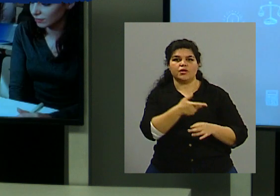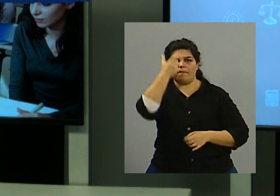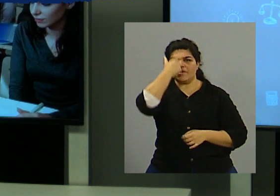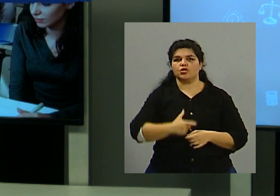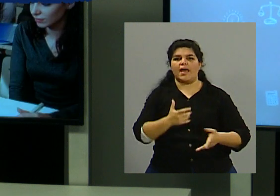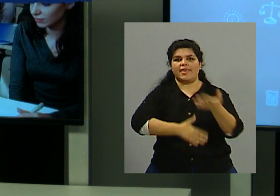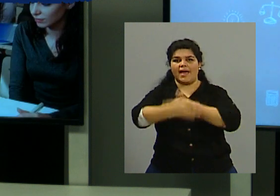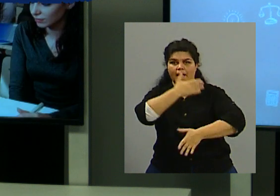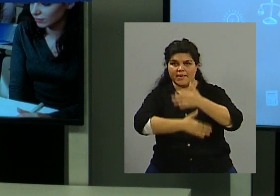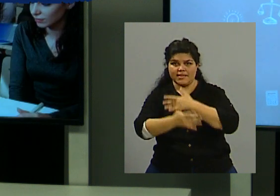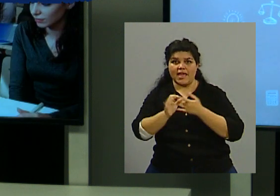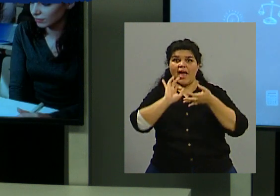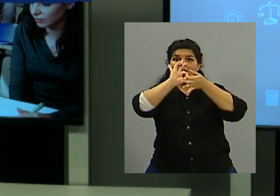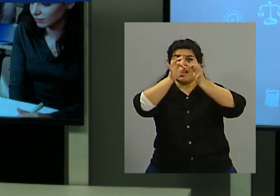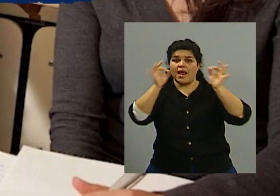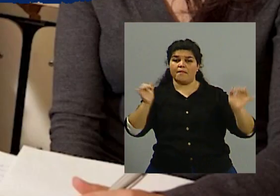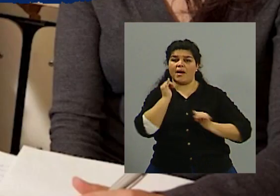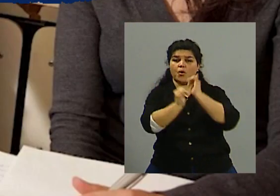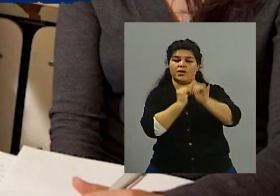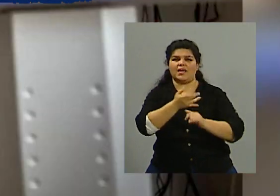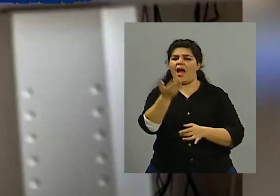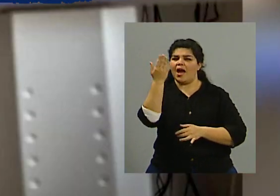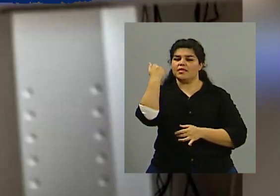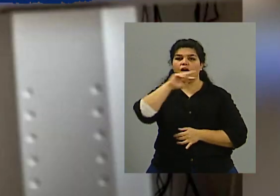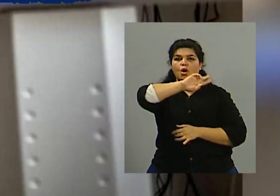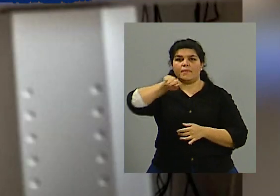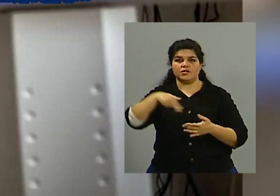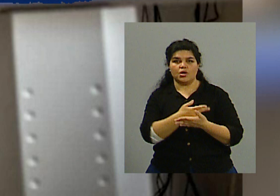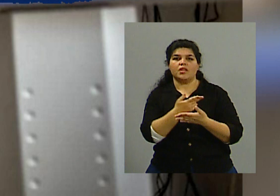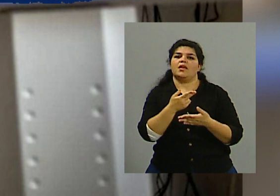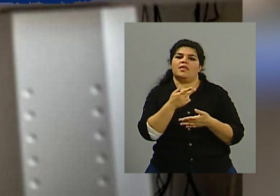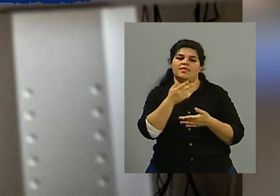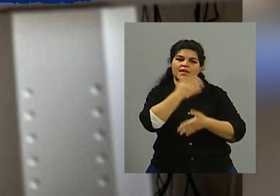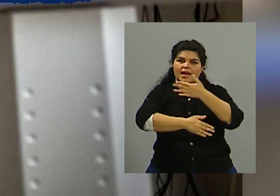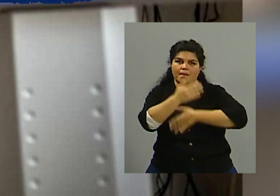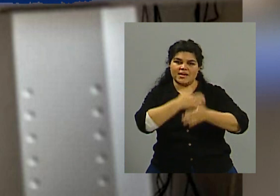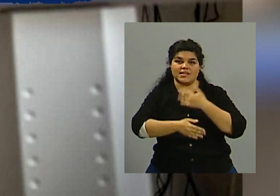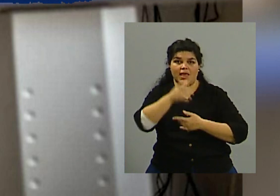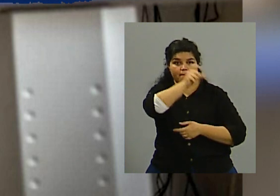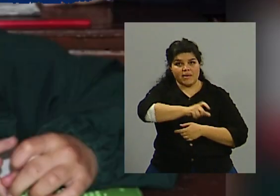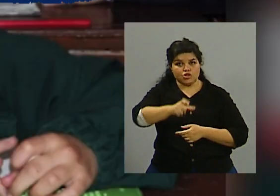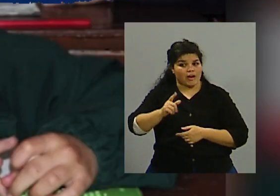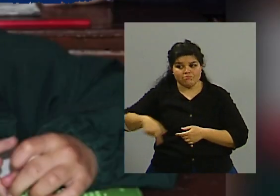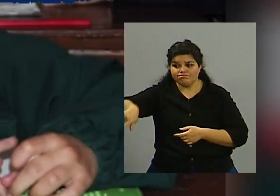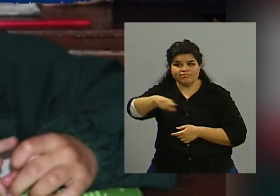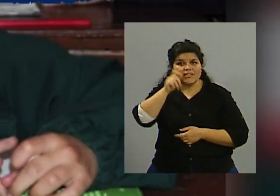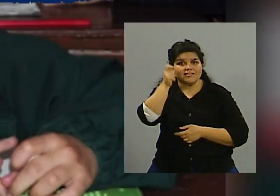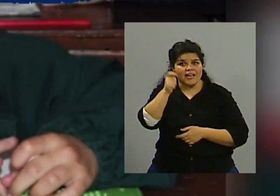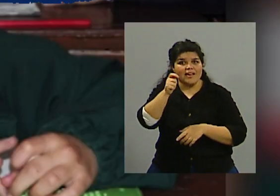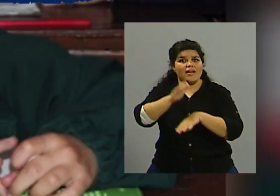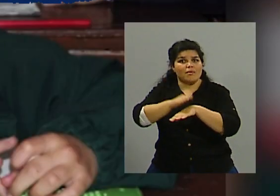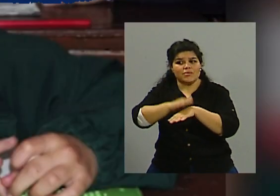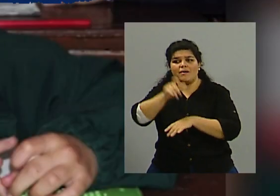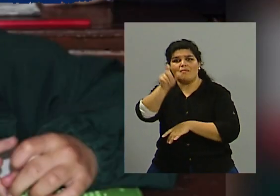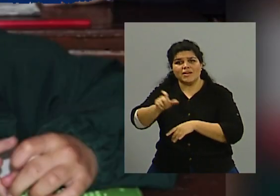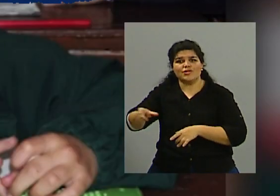Discapacidad. Cuando surge la Convención Internacional de los Derechos de las Personas con Discapacidad, redactada por ellos mismos, en un momento